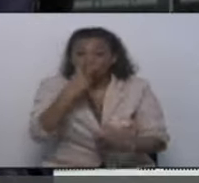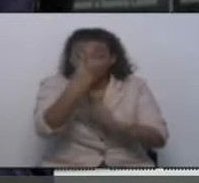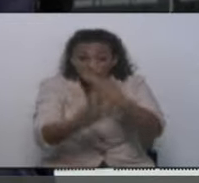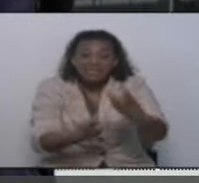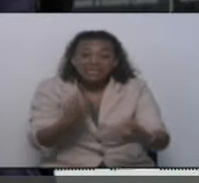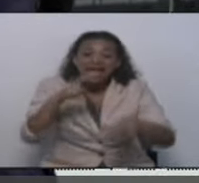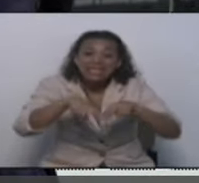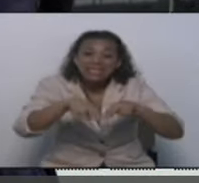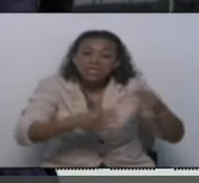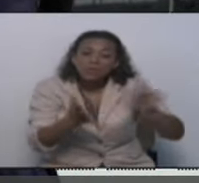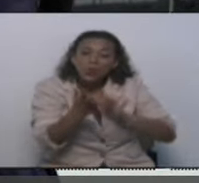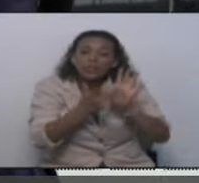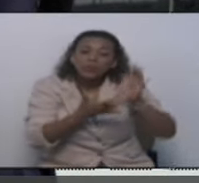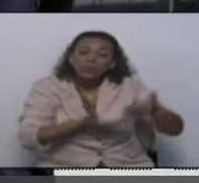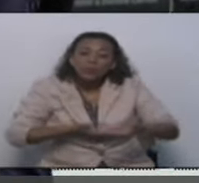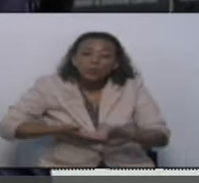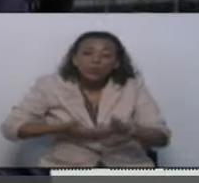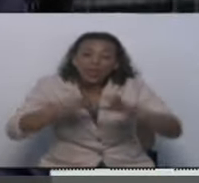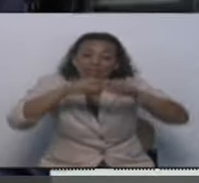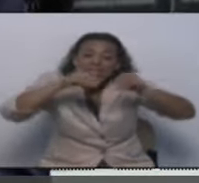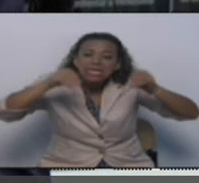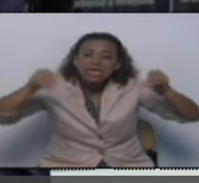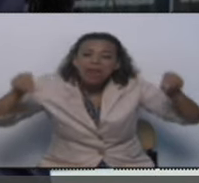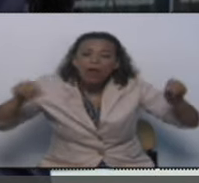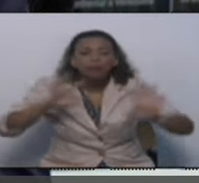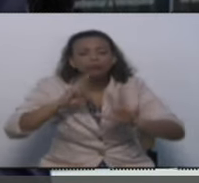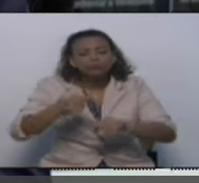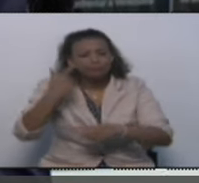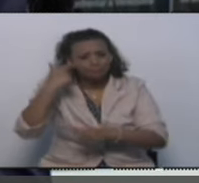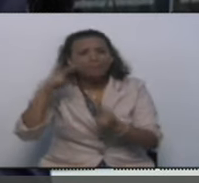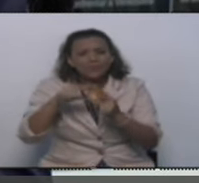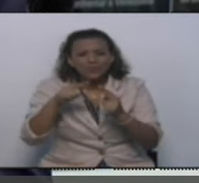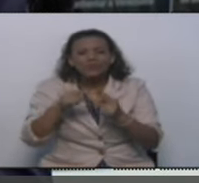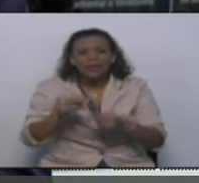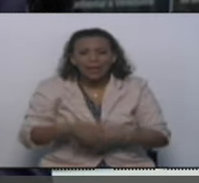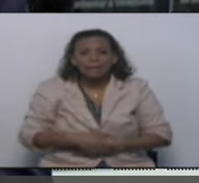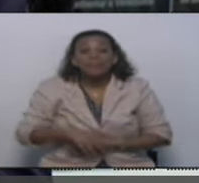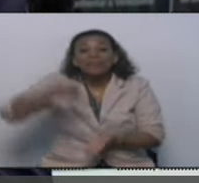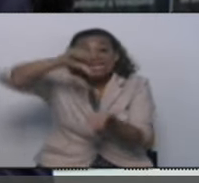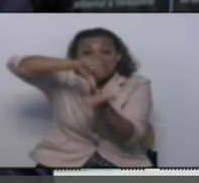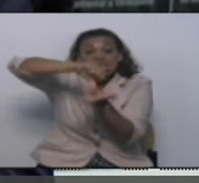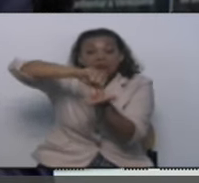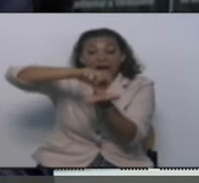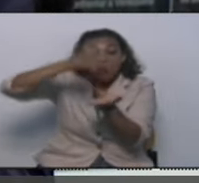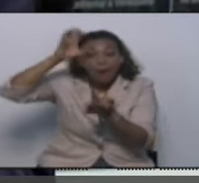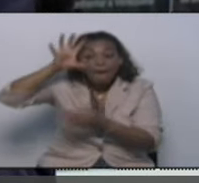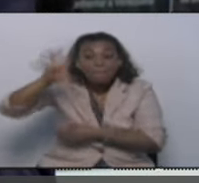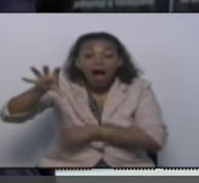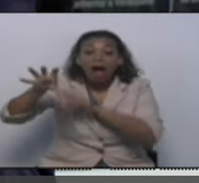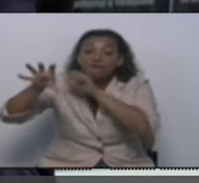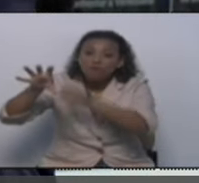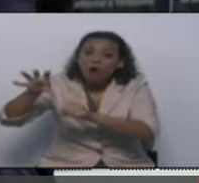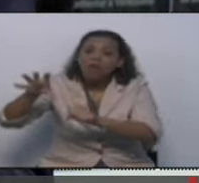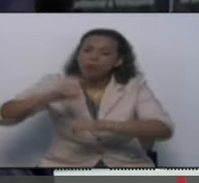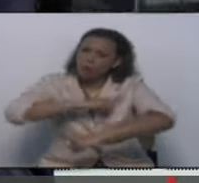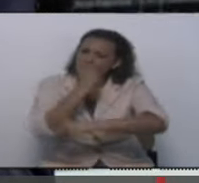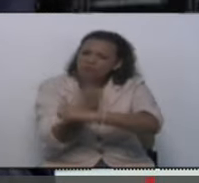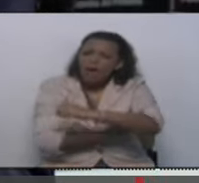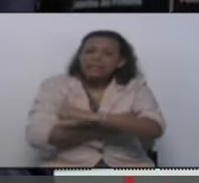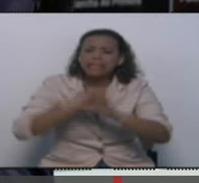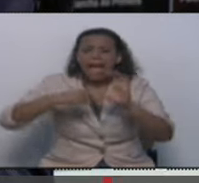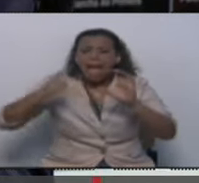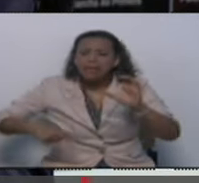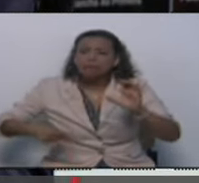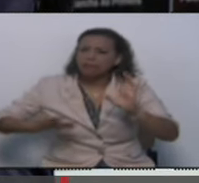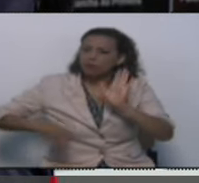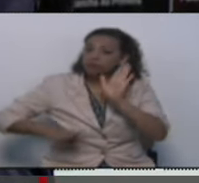que es una tierra que conocemos muy bien. Irán es un país, una de las potencias emergentes del